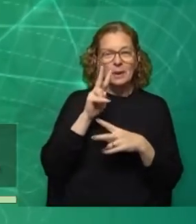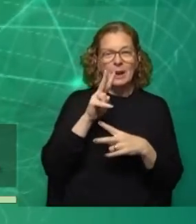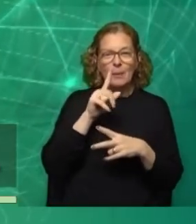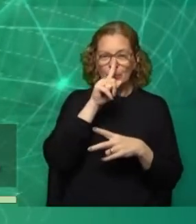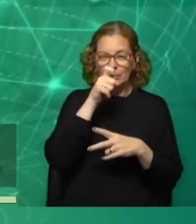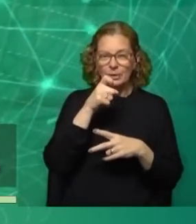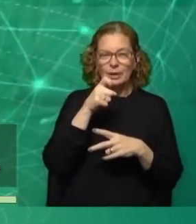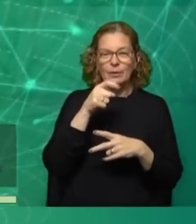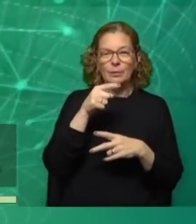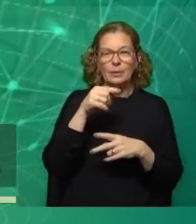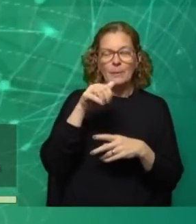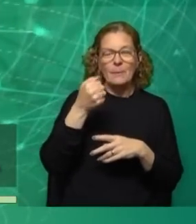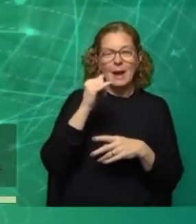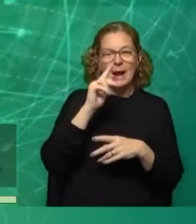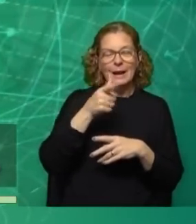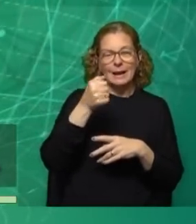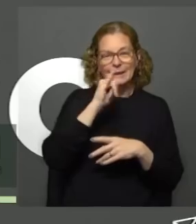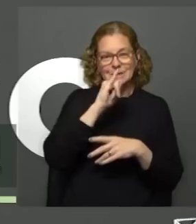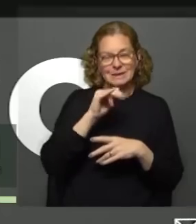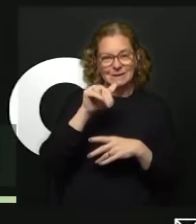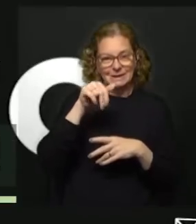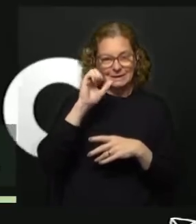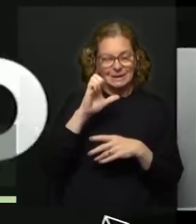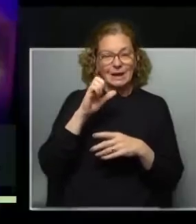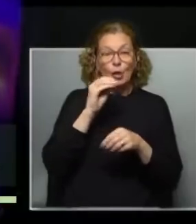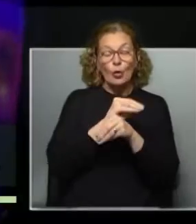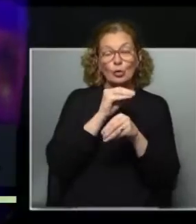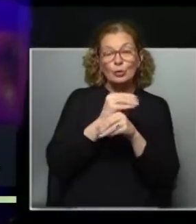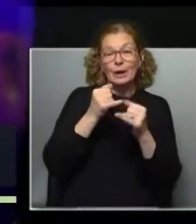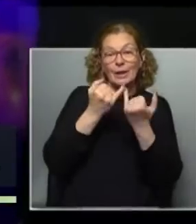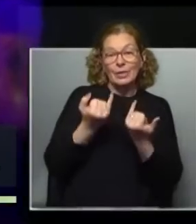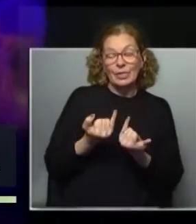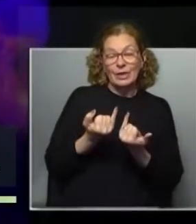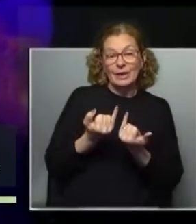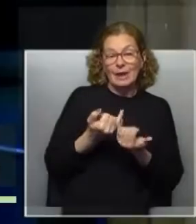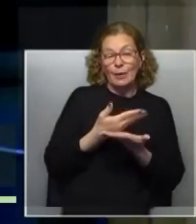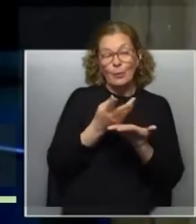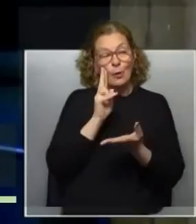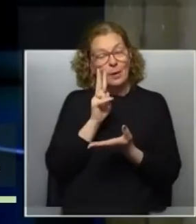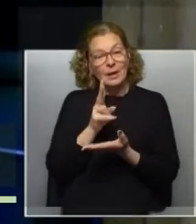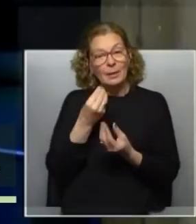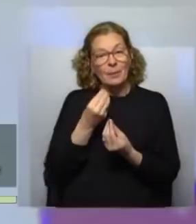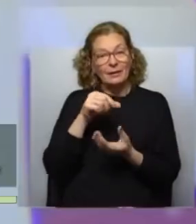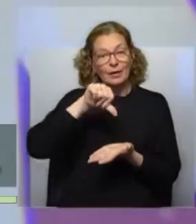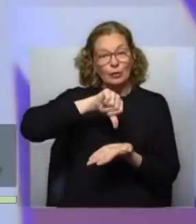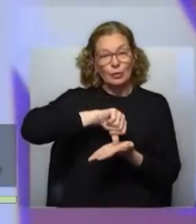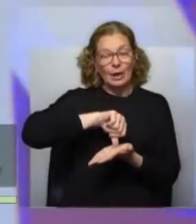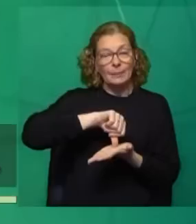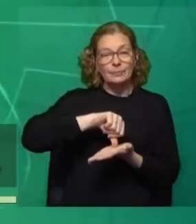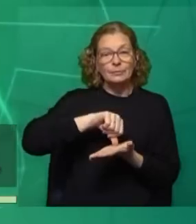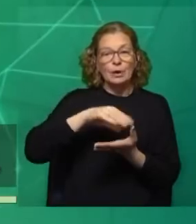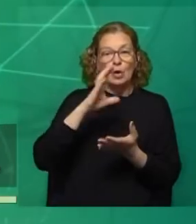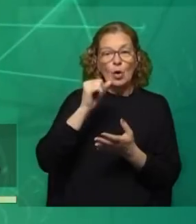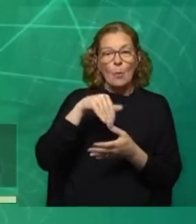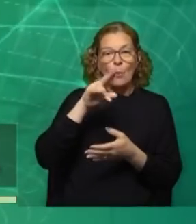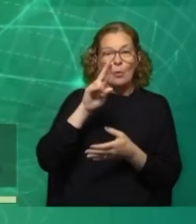está nominado por la categoría magazine un programa diario que aborda la cultura nacional emergente y ofrece una mirada de lo que pasa en la ciudad comuneras